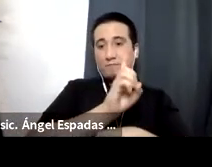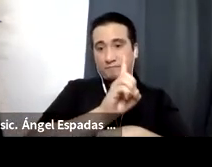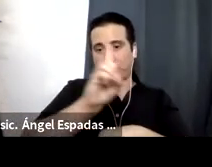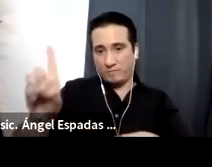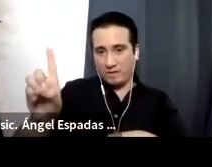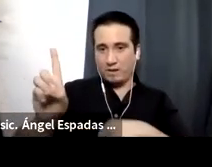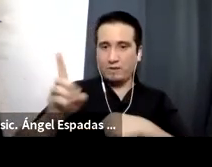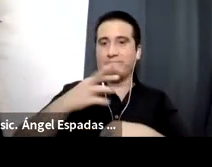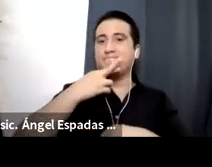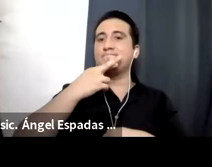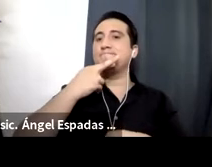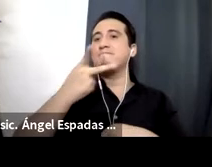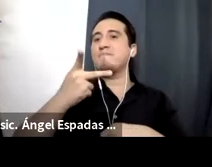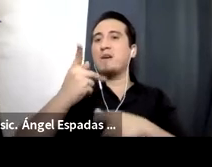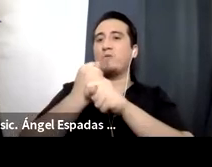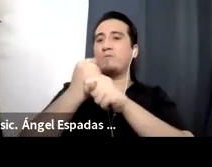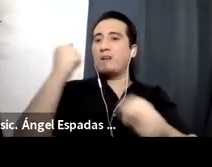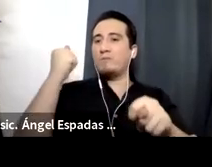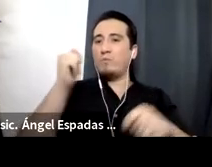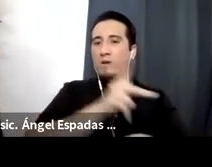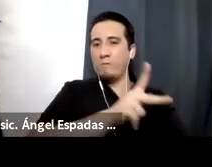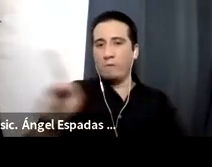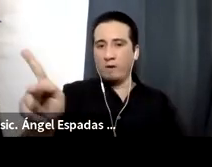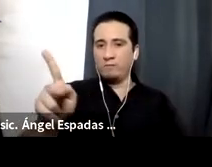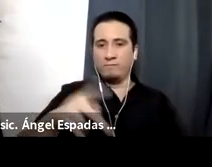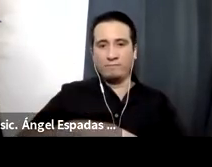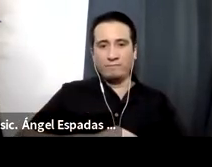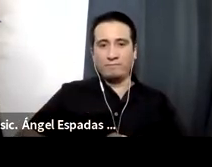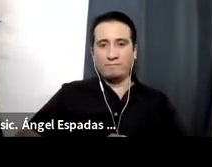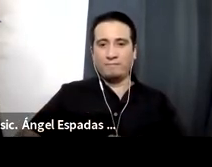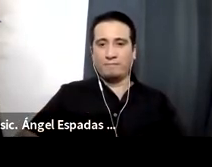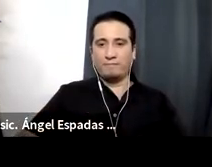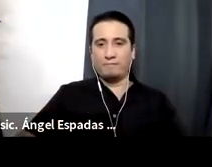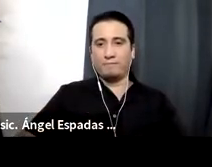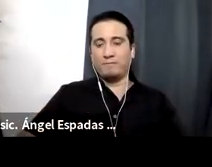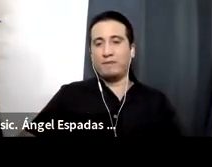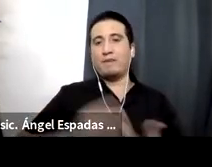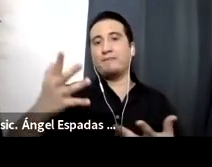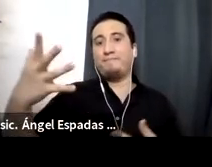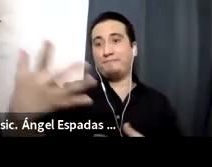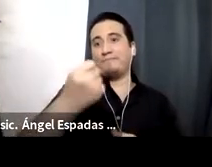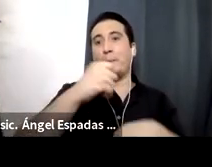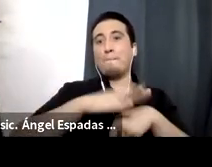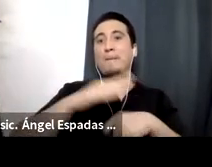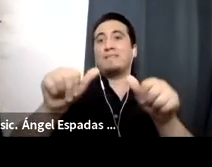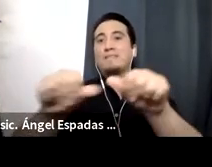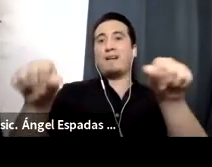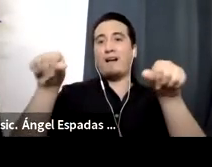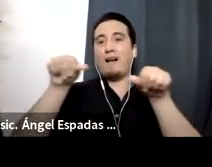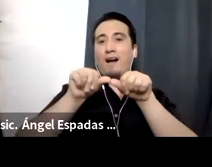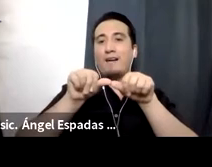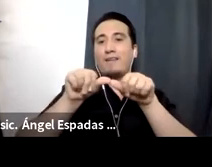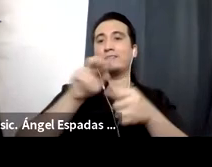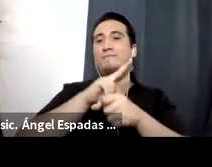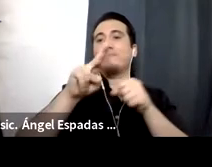un mejor transporte público y logrando más áreas verdes.